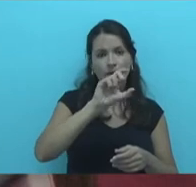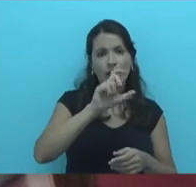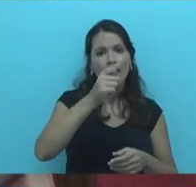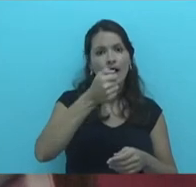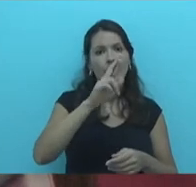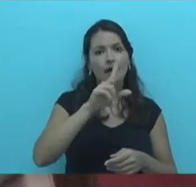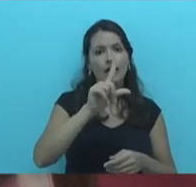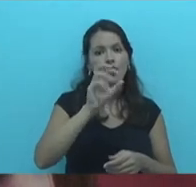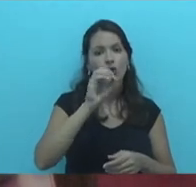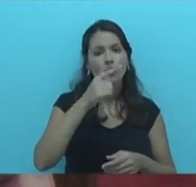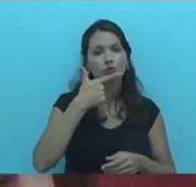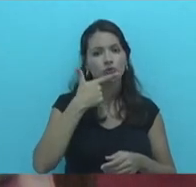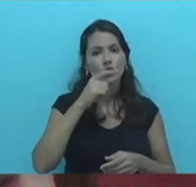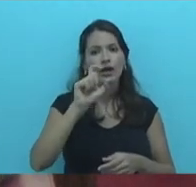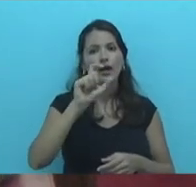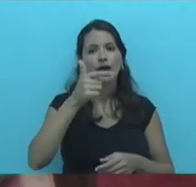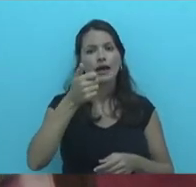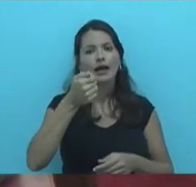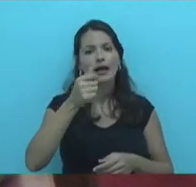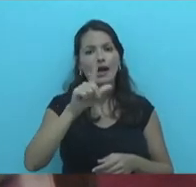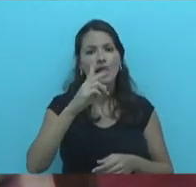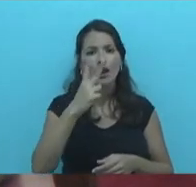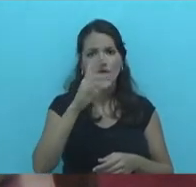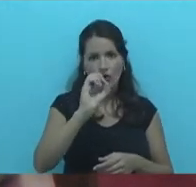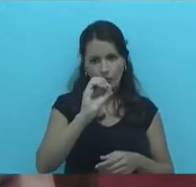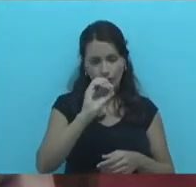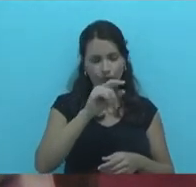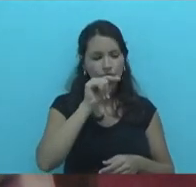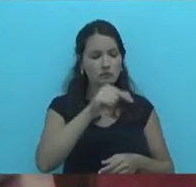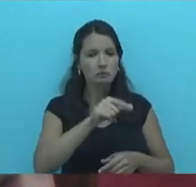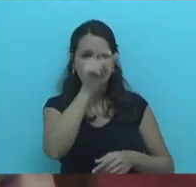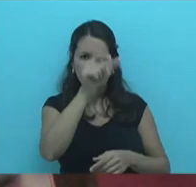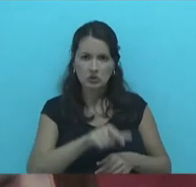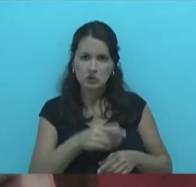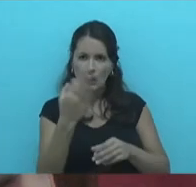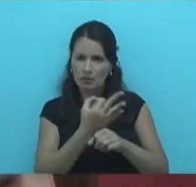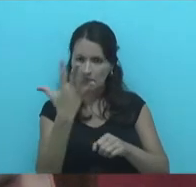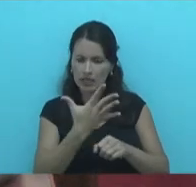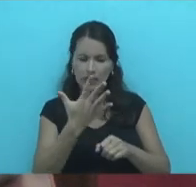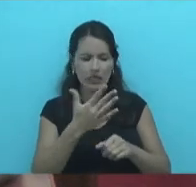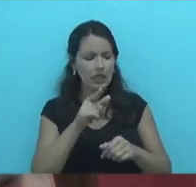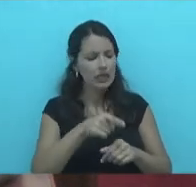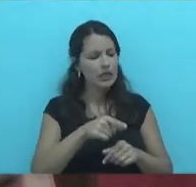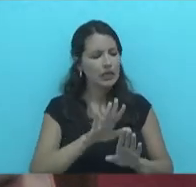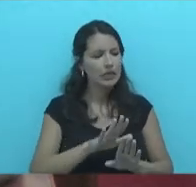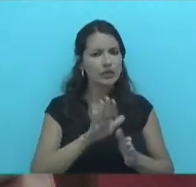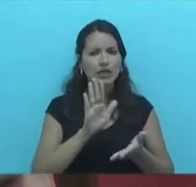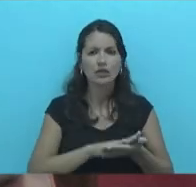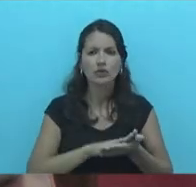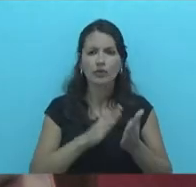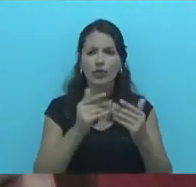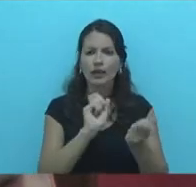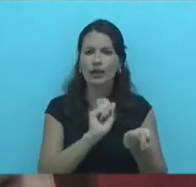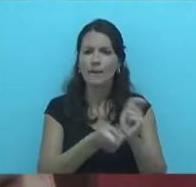académico, un especialista, que prácticamente sentó las bases para la modificación del